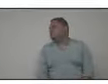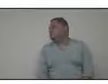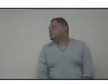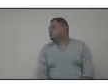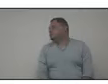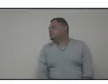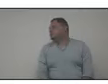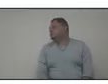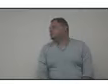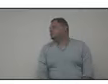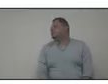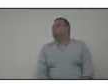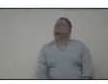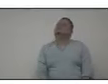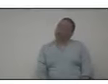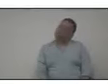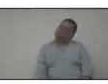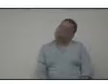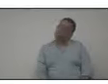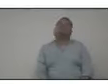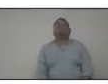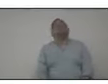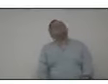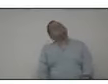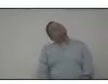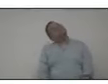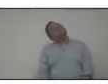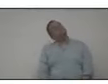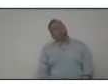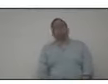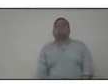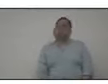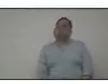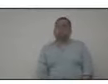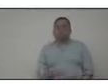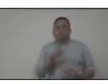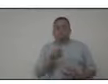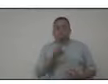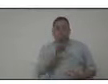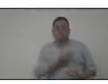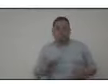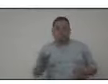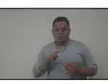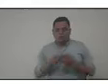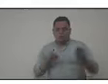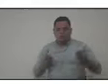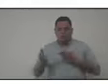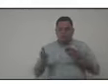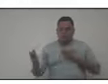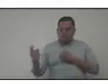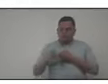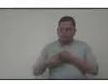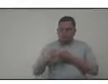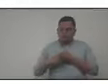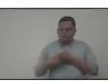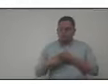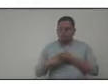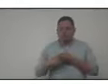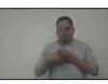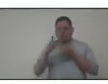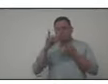¿la portabilidad qué es? La portabilidad es cuando nuestros usuarios se van para